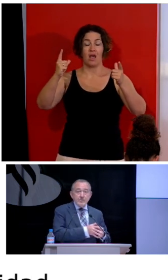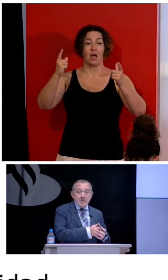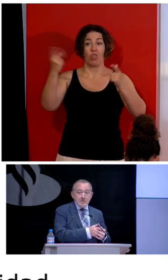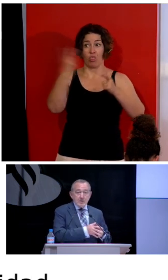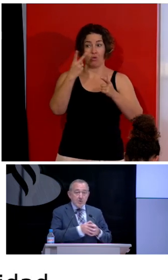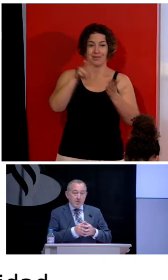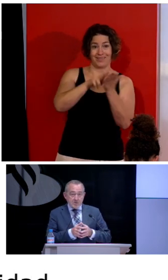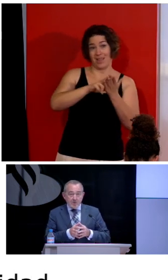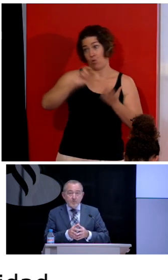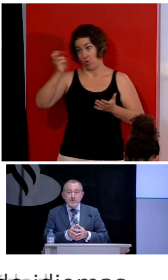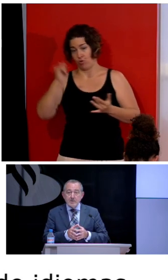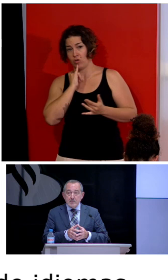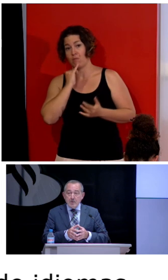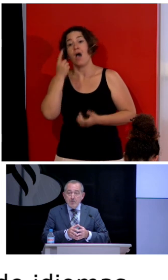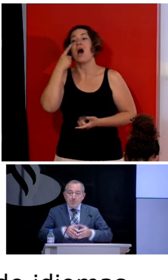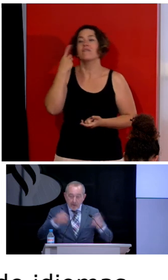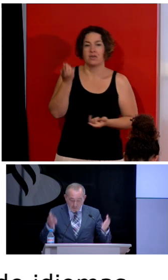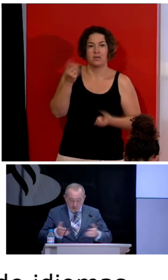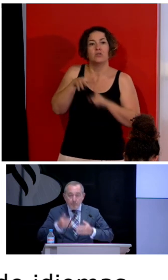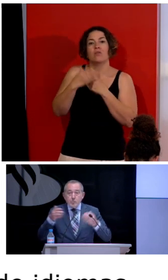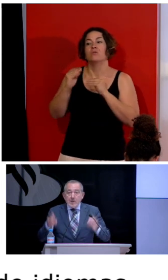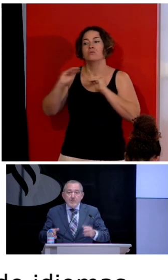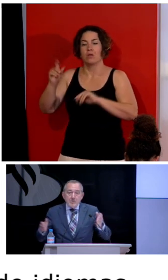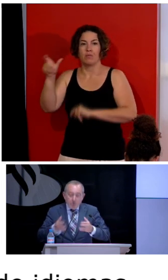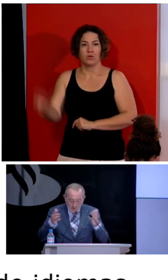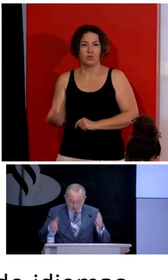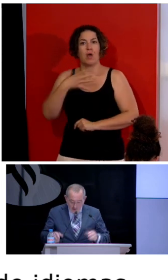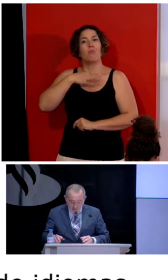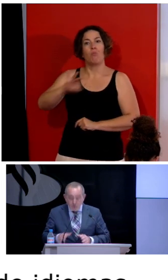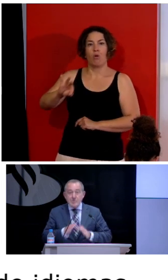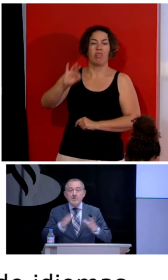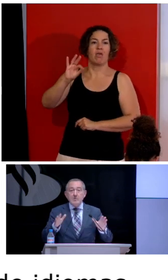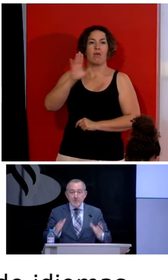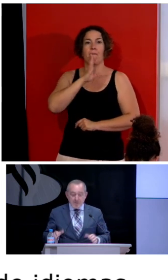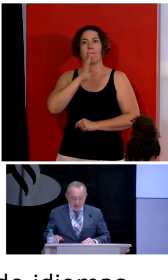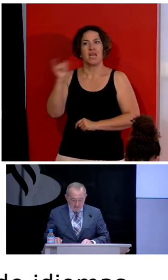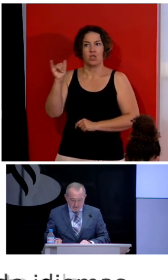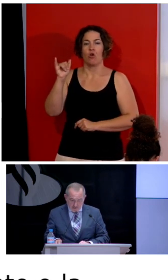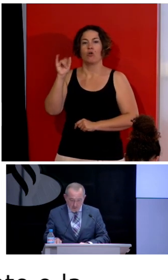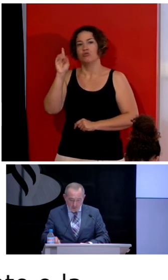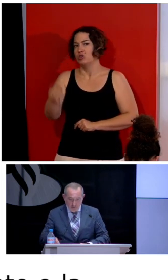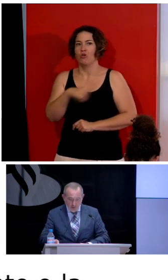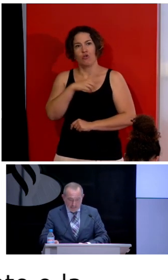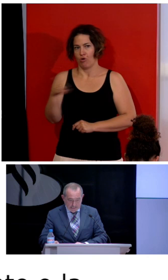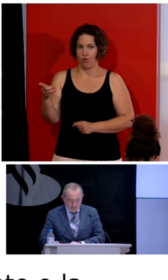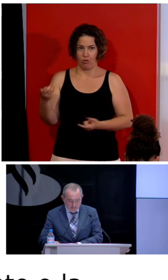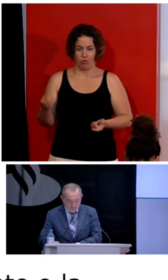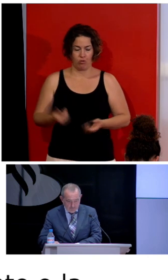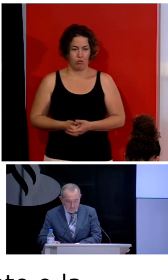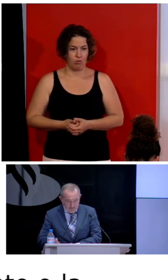adaptación pertinente o la situación pertinente para poder computar mérito o lo que considere conveniente la administración